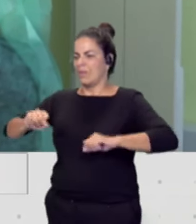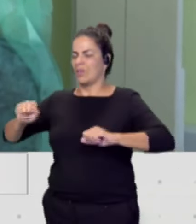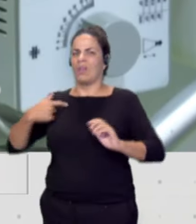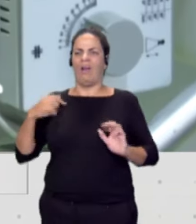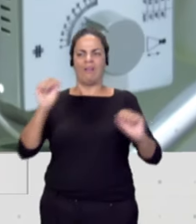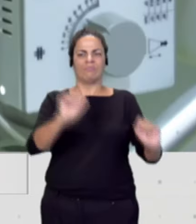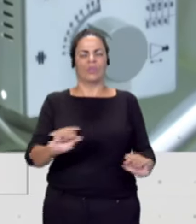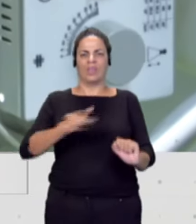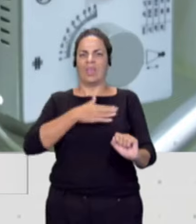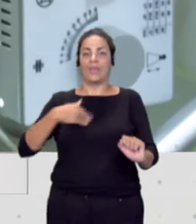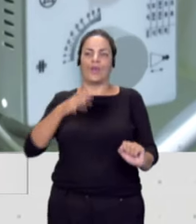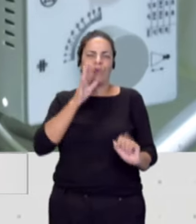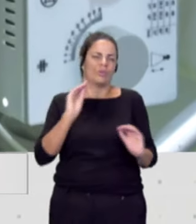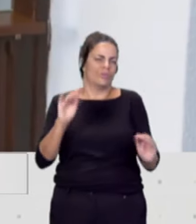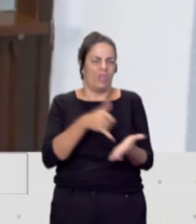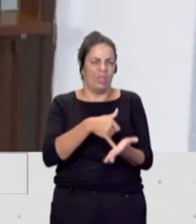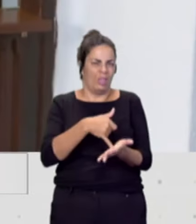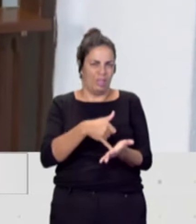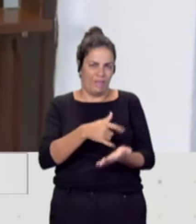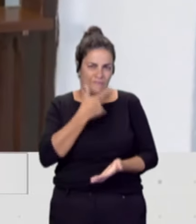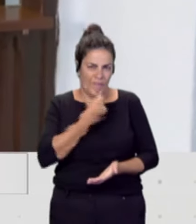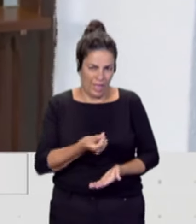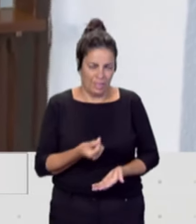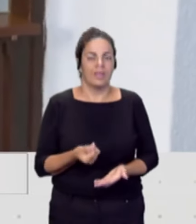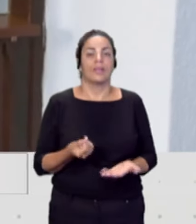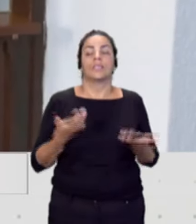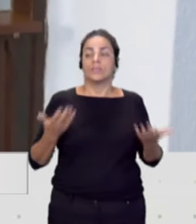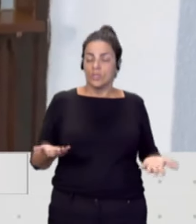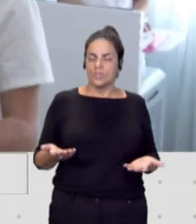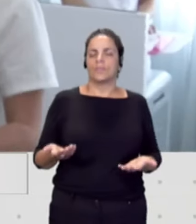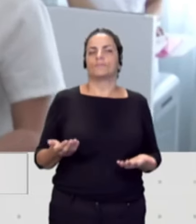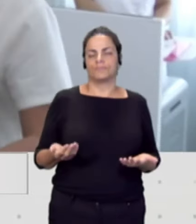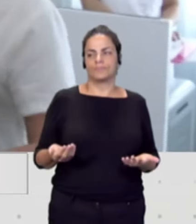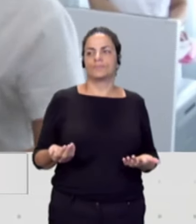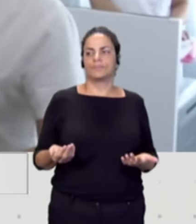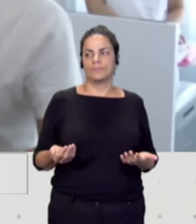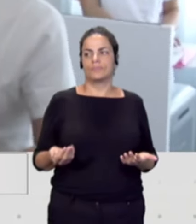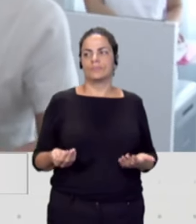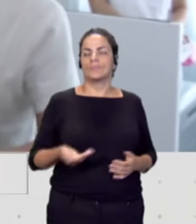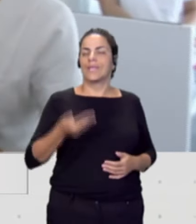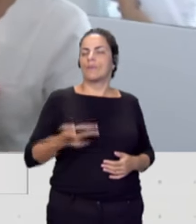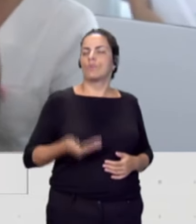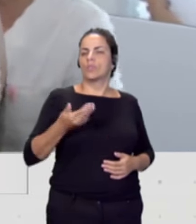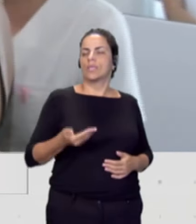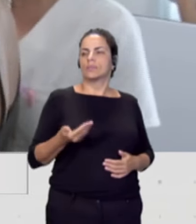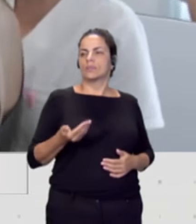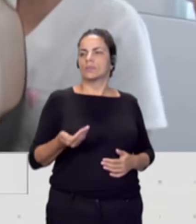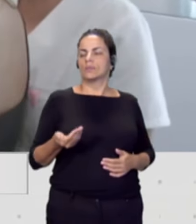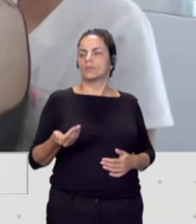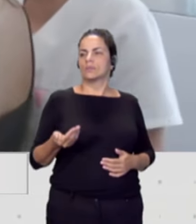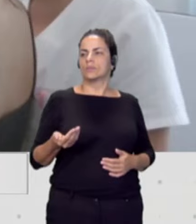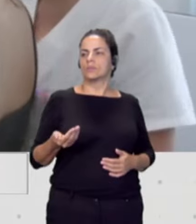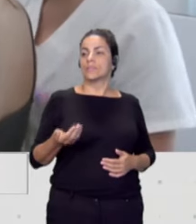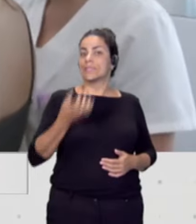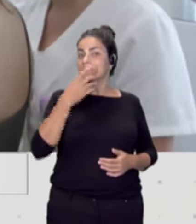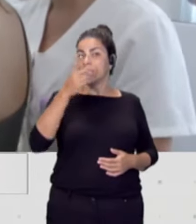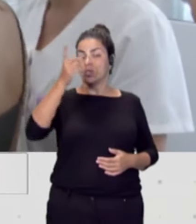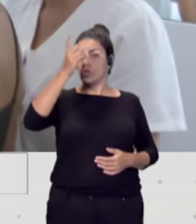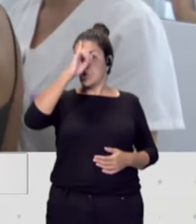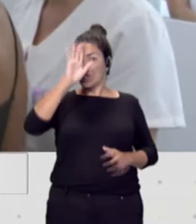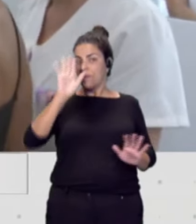de vulnerabilidad. Entonces sí es importante preguntar si no sabemos, porque hay que adecuar